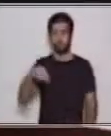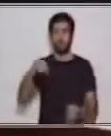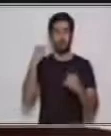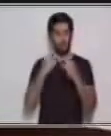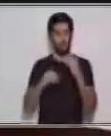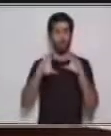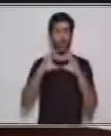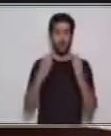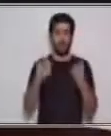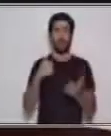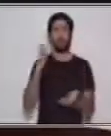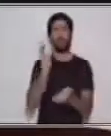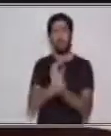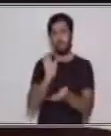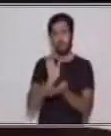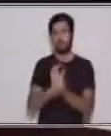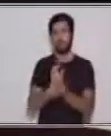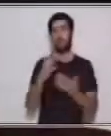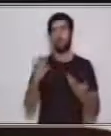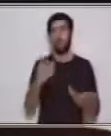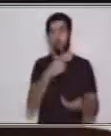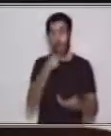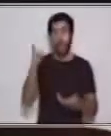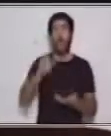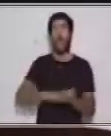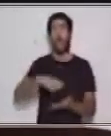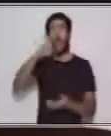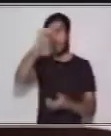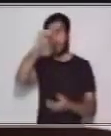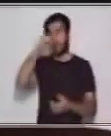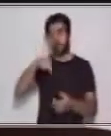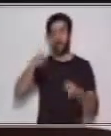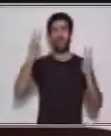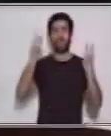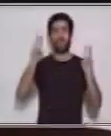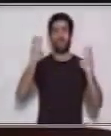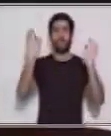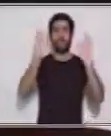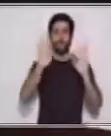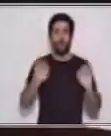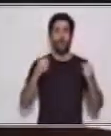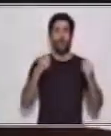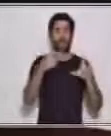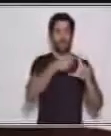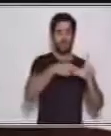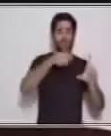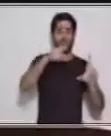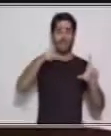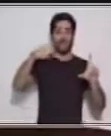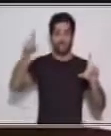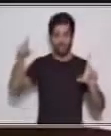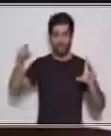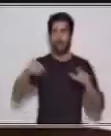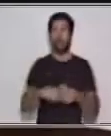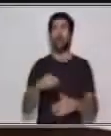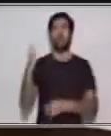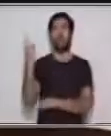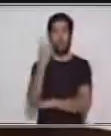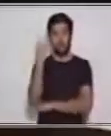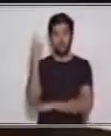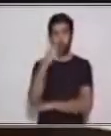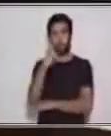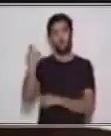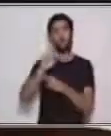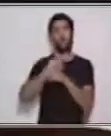clase. Espero que hayas aprendido la estructura para construir la gráfica poligonal. Es importante que